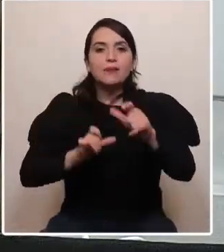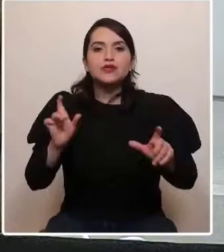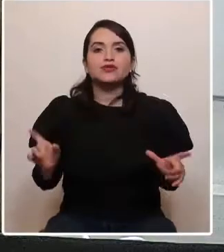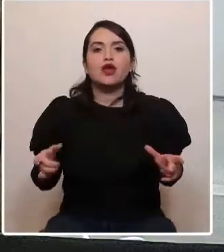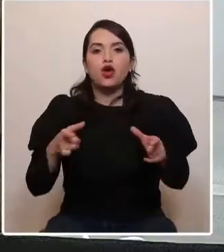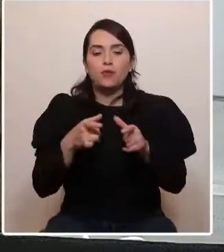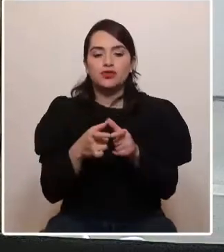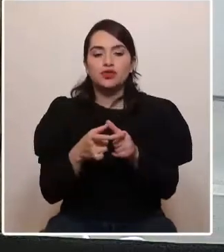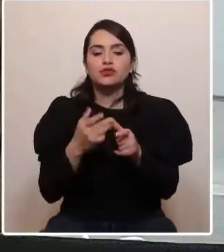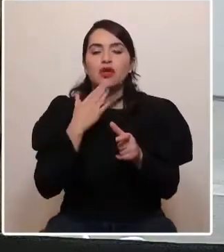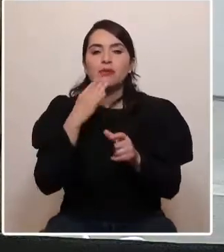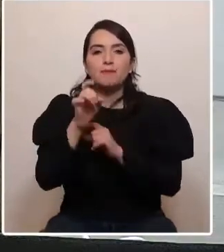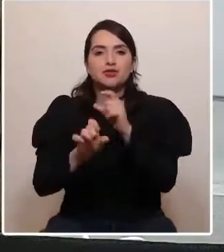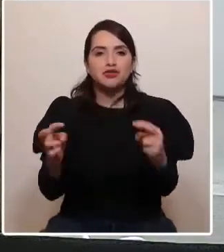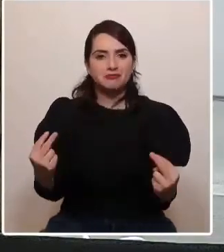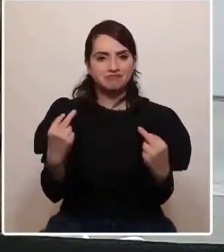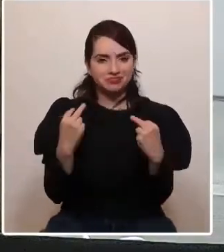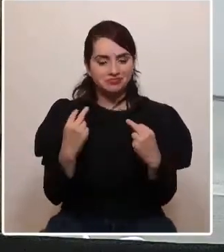cierto, a la gente que nos sigue.